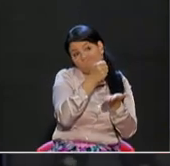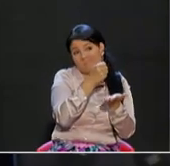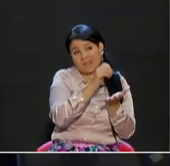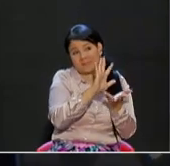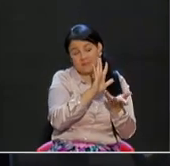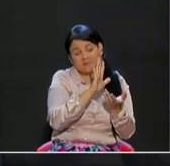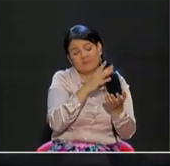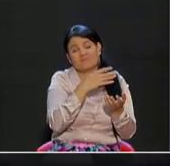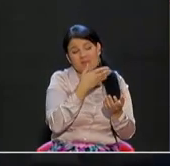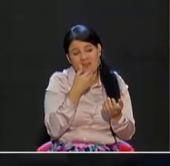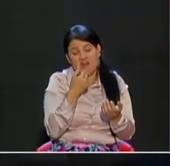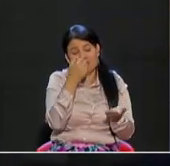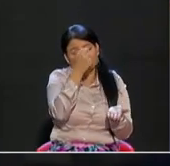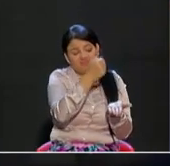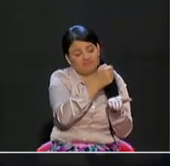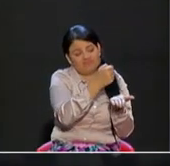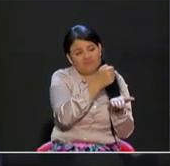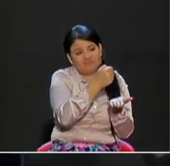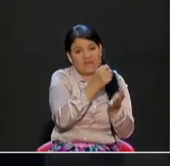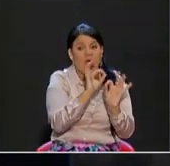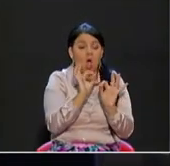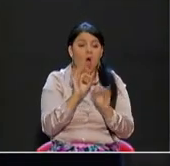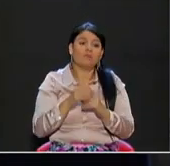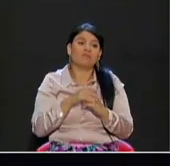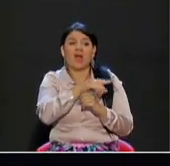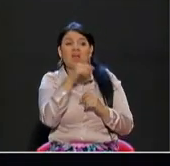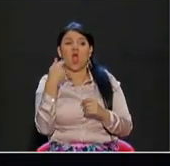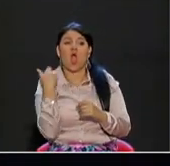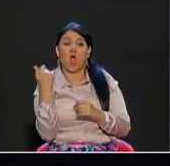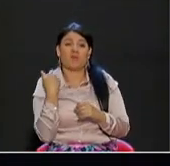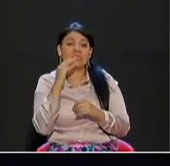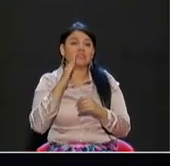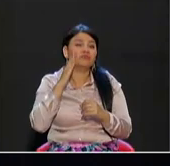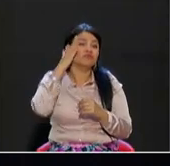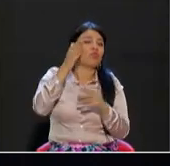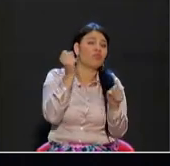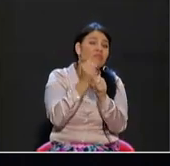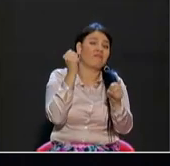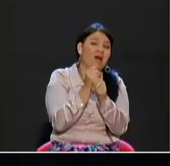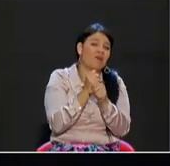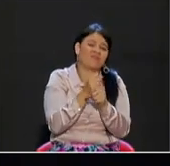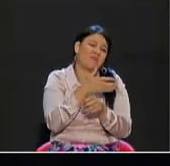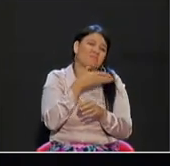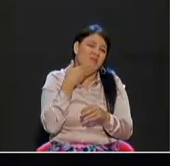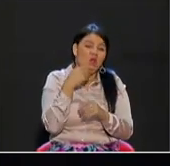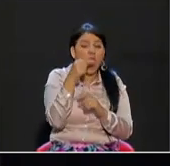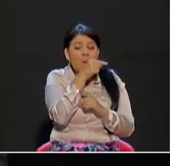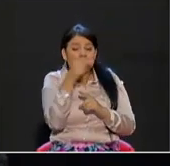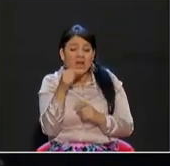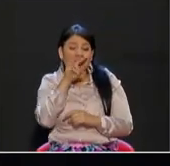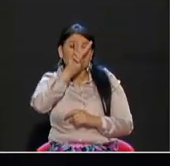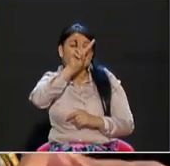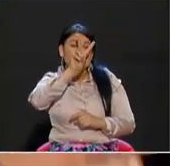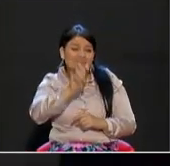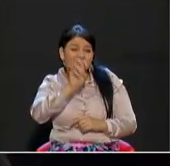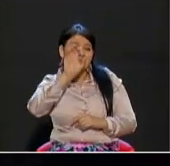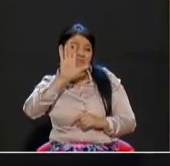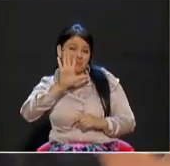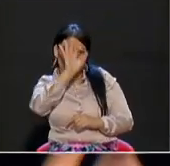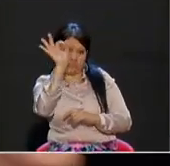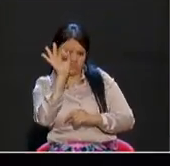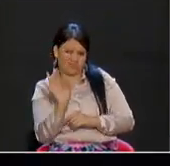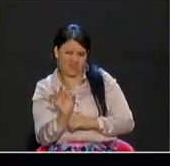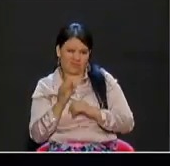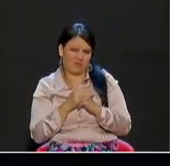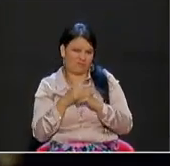lo único que puede esperar es una explosión social aquí necesitamos un gobernador con otros gobernadores que avance